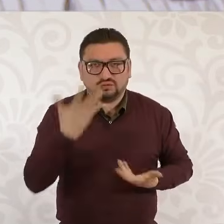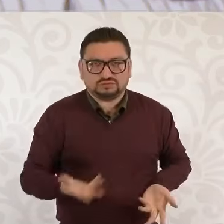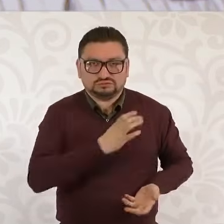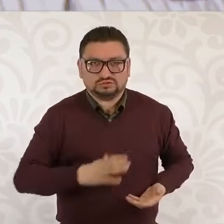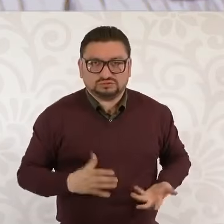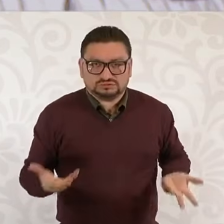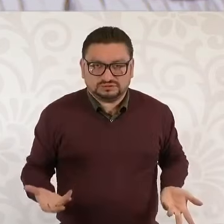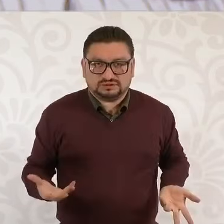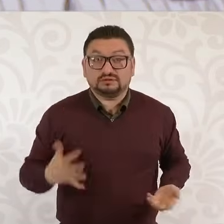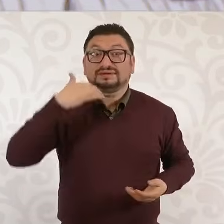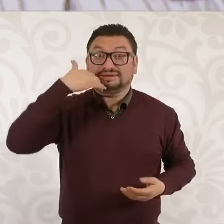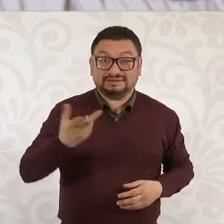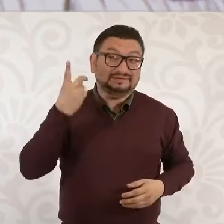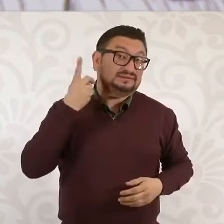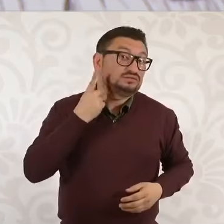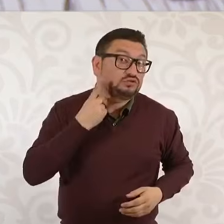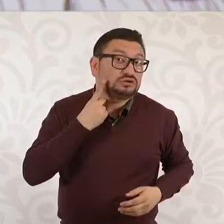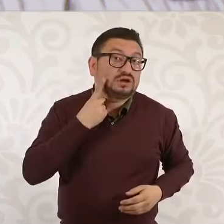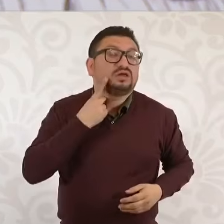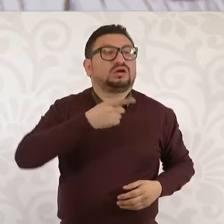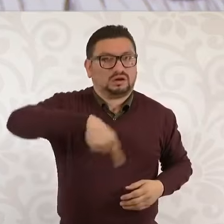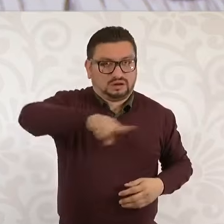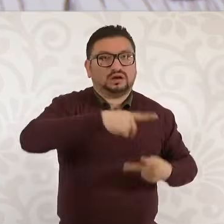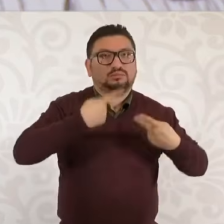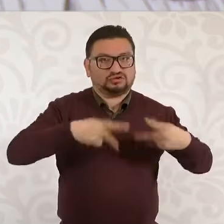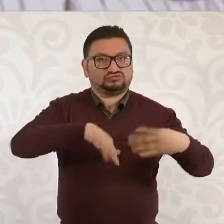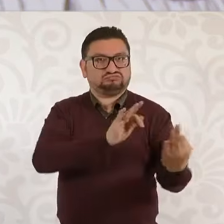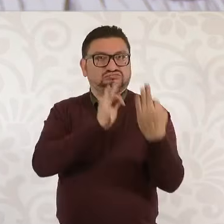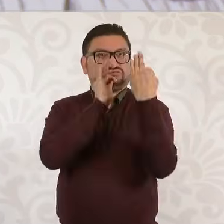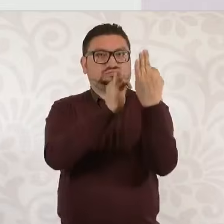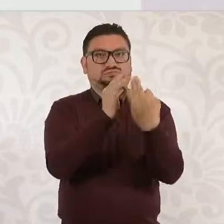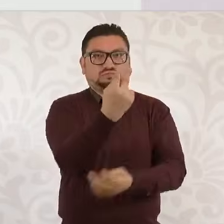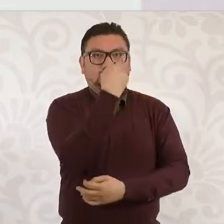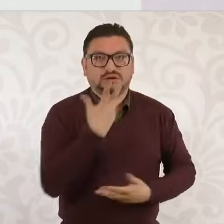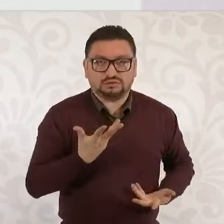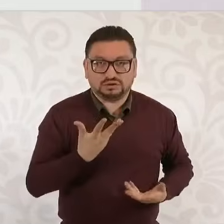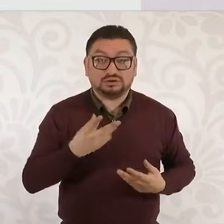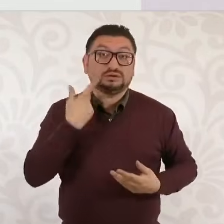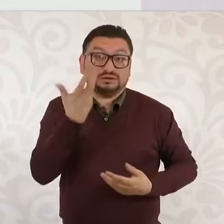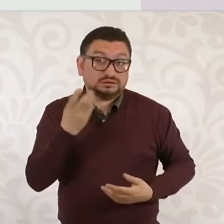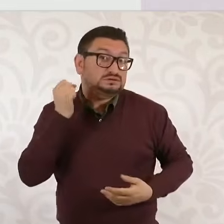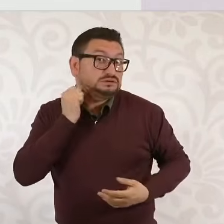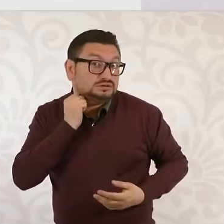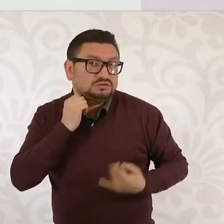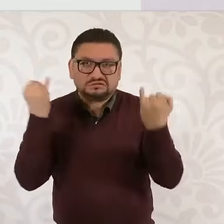Entonces, ¿quieres ser diputado? A dar la cara con la gente. ¿Quieres ser senador? A dar la cara con la gente.